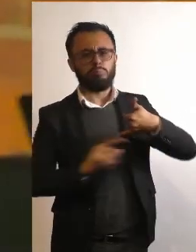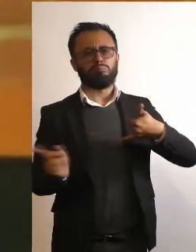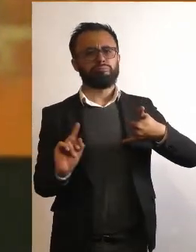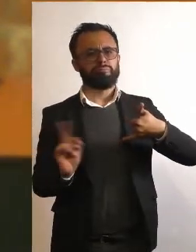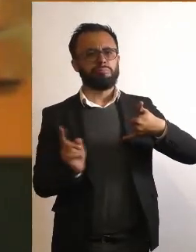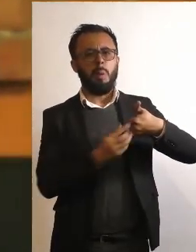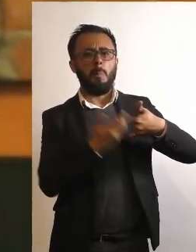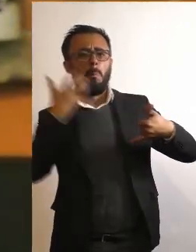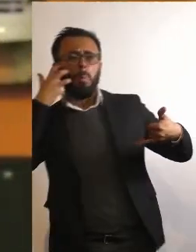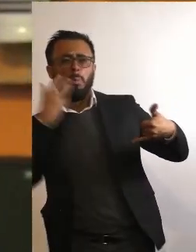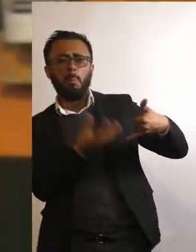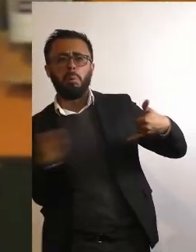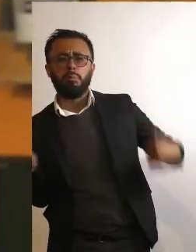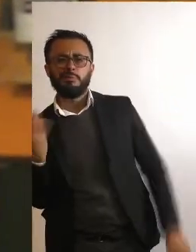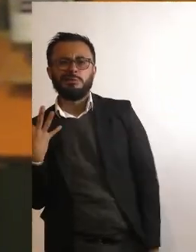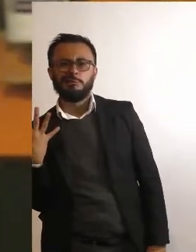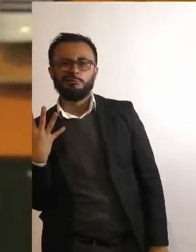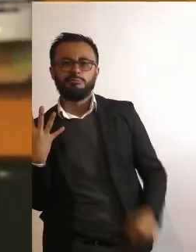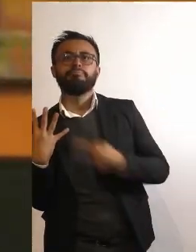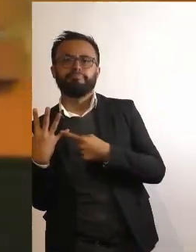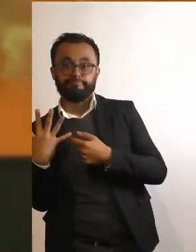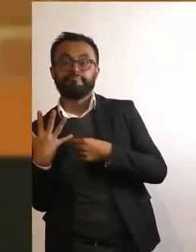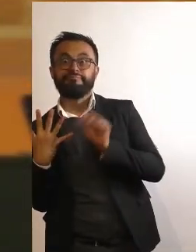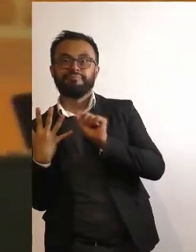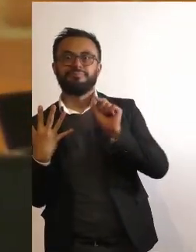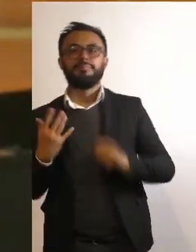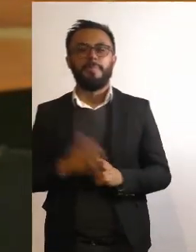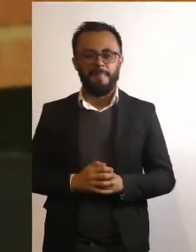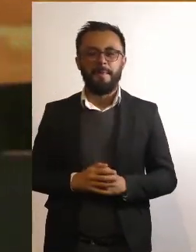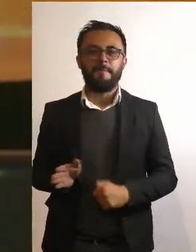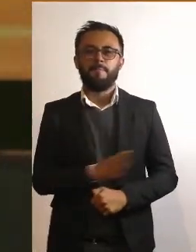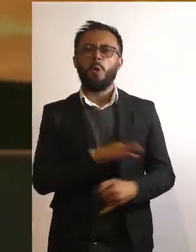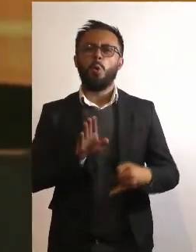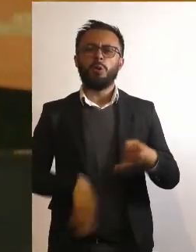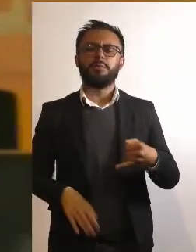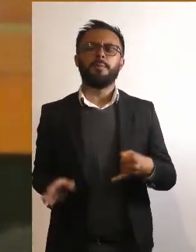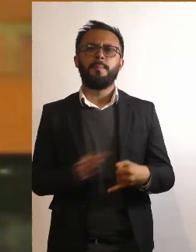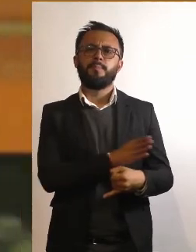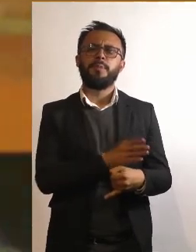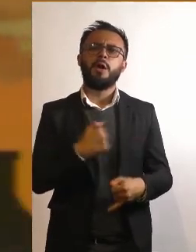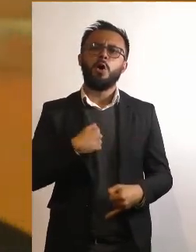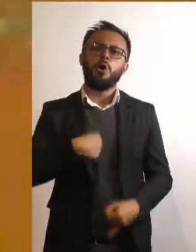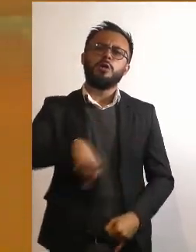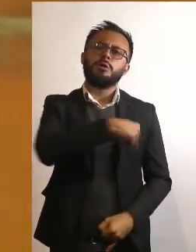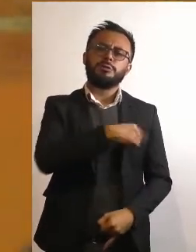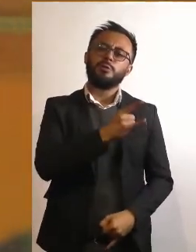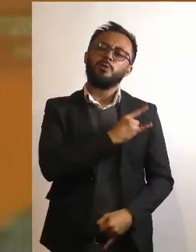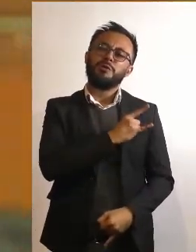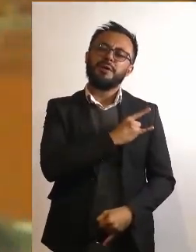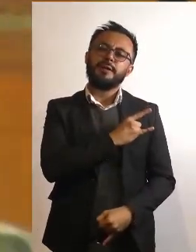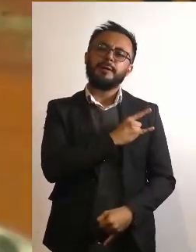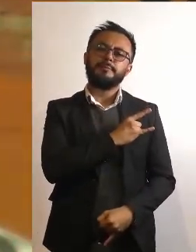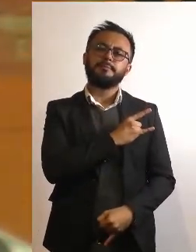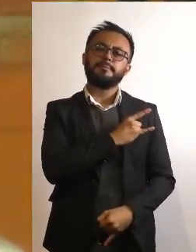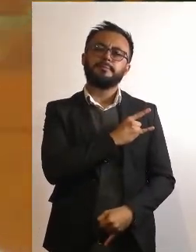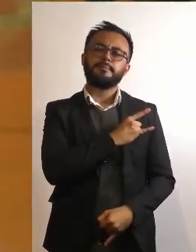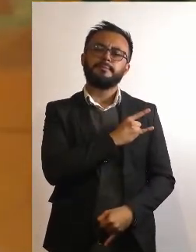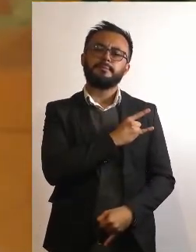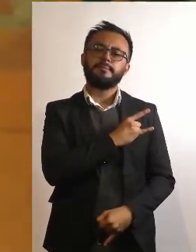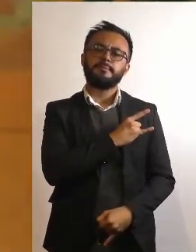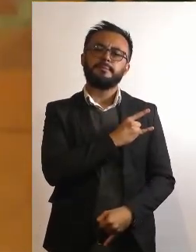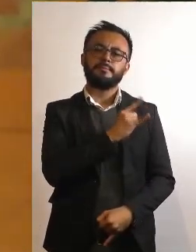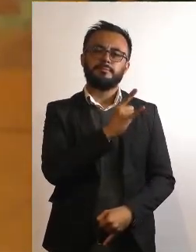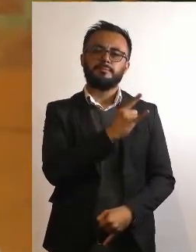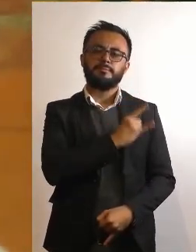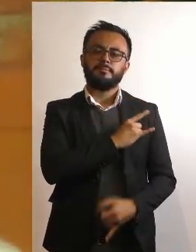es importante que recordemos que la universidad optó por acoger el compromiso de desarrollar su